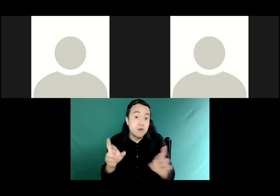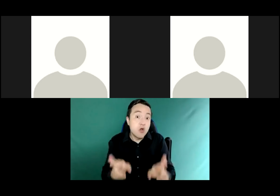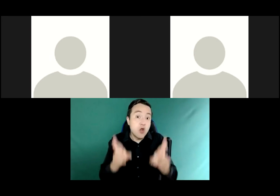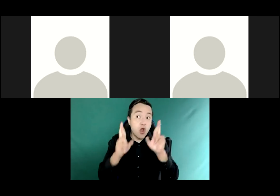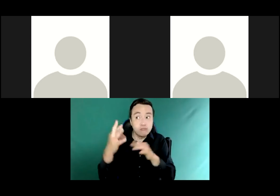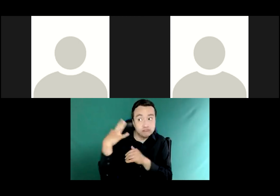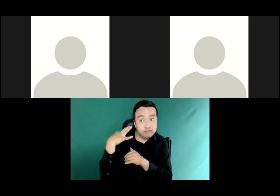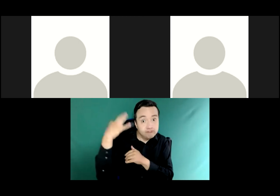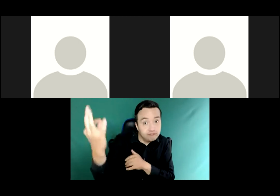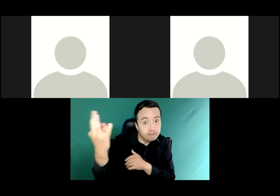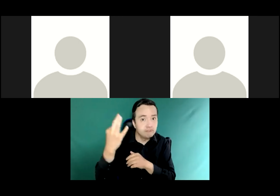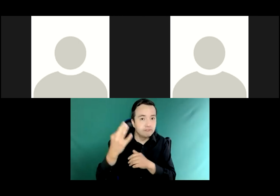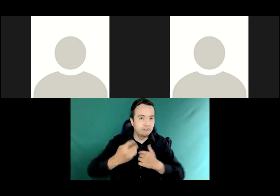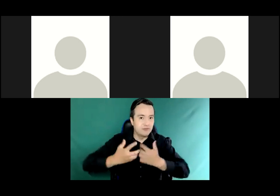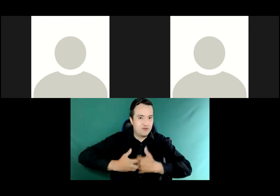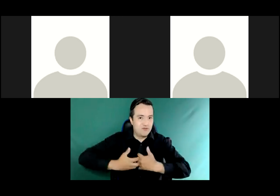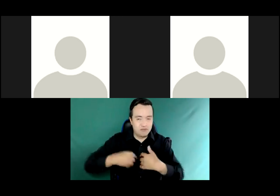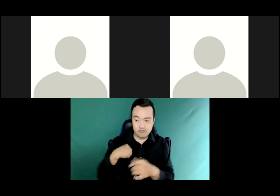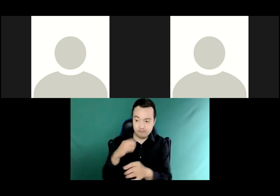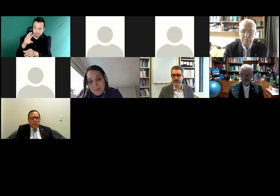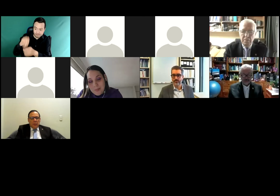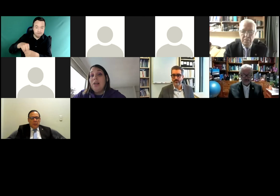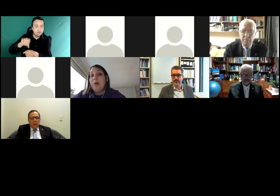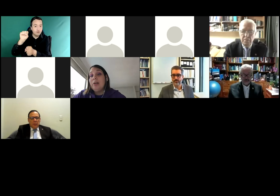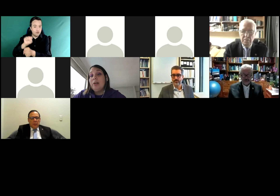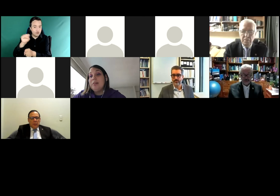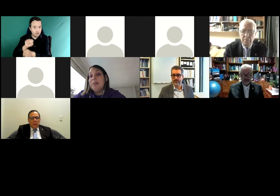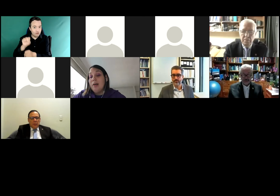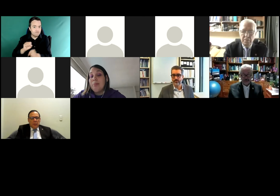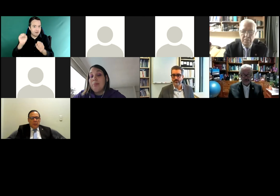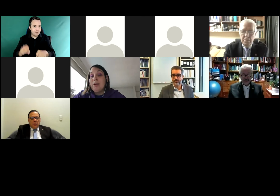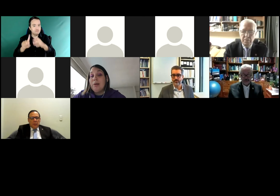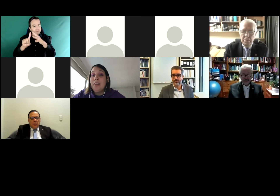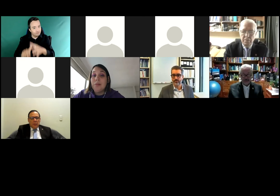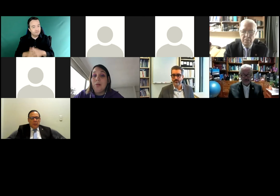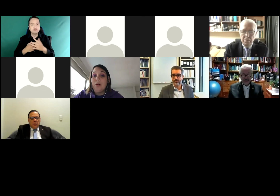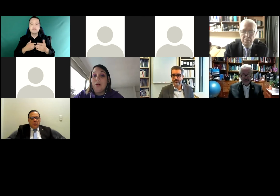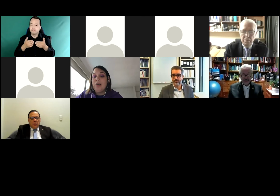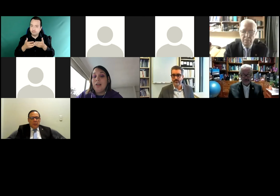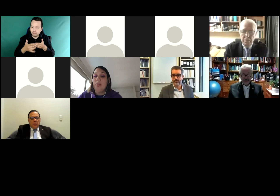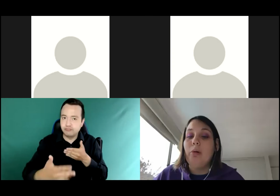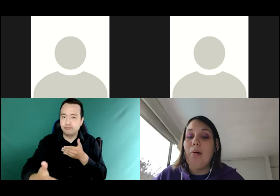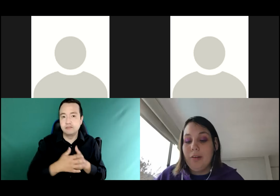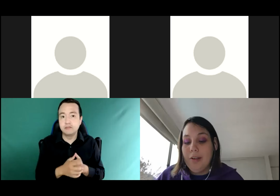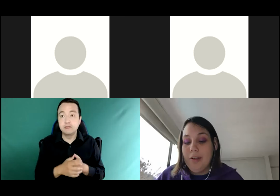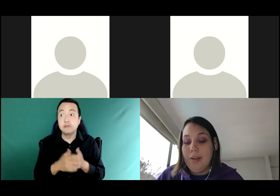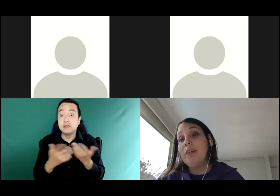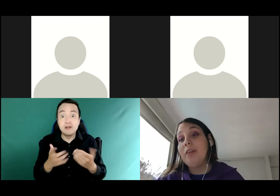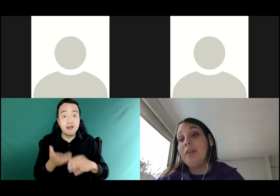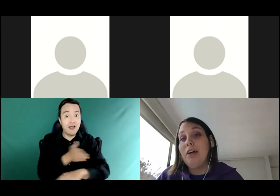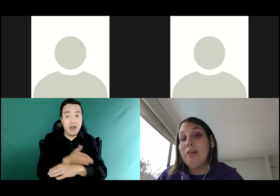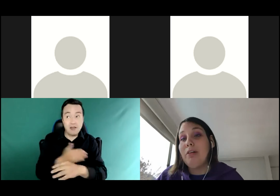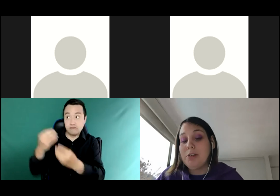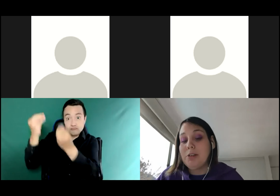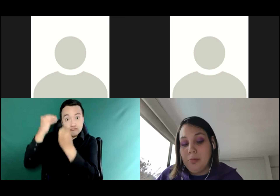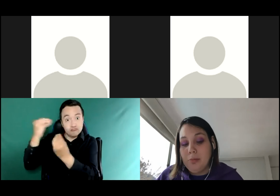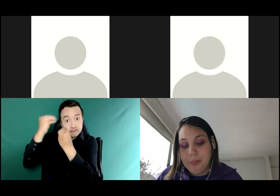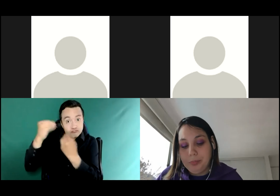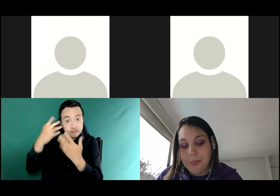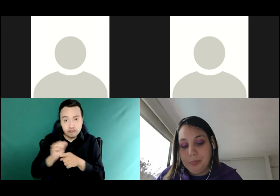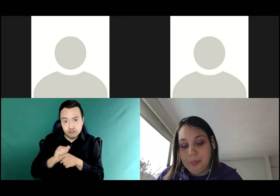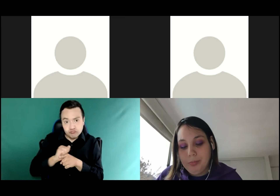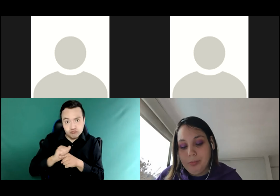servicios para así comenzar a trabajar y poder poner en práctica todo lo que pueda aprender durante la formación.